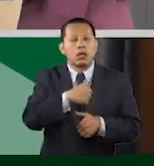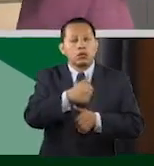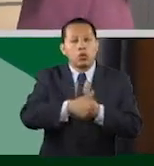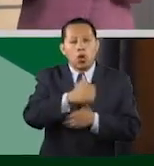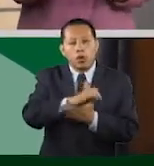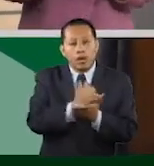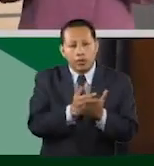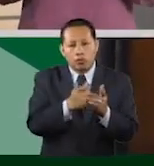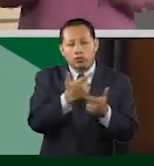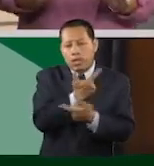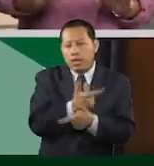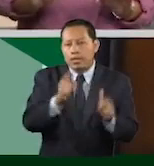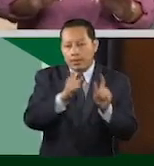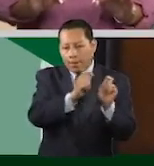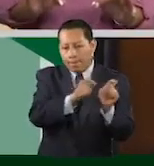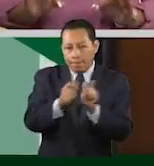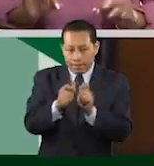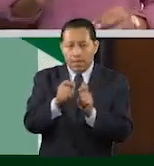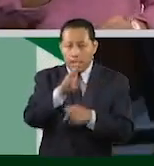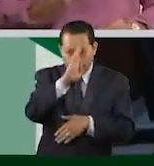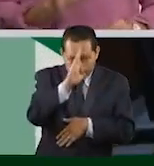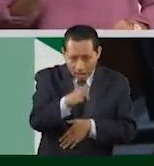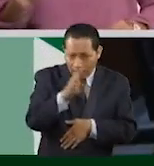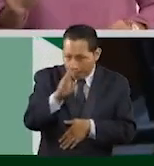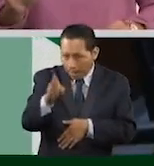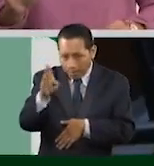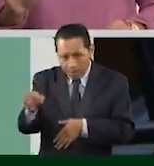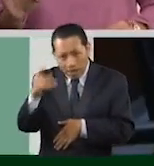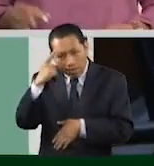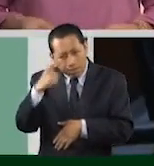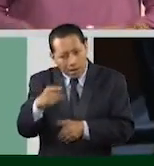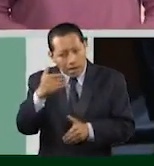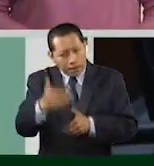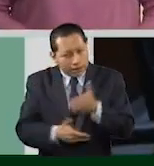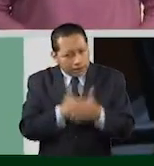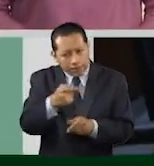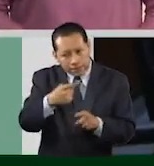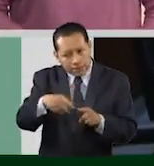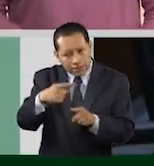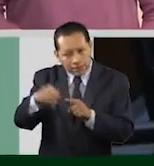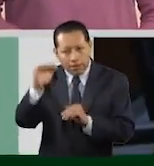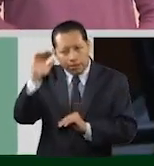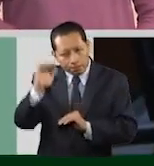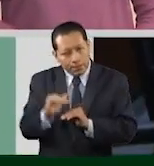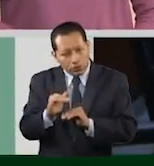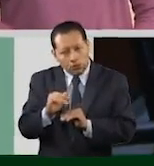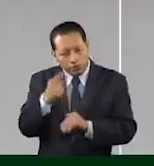disminución de la adjudicación directa en la contratación de bienes y servicios de las dependencias del gobierno federal.